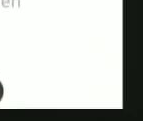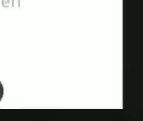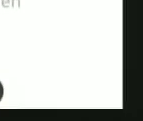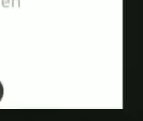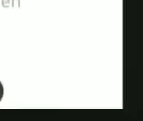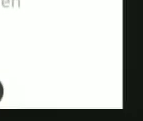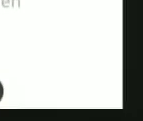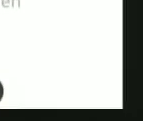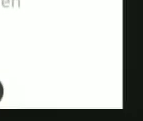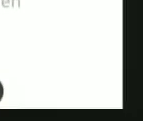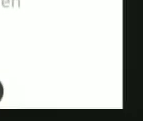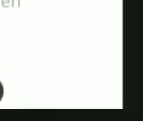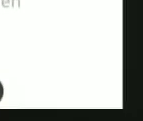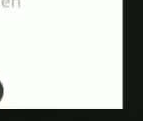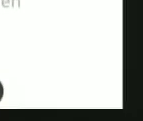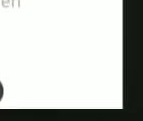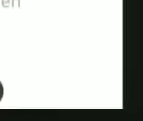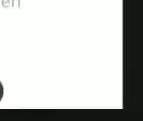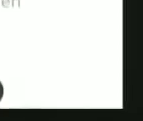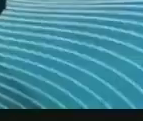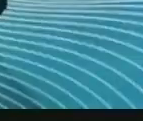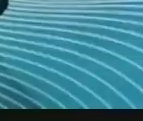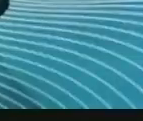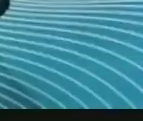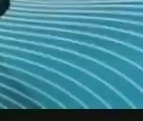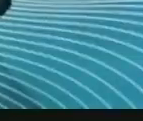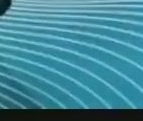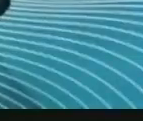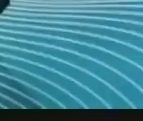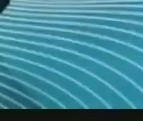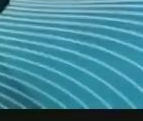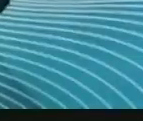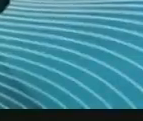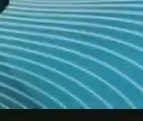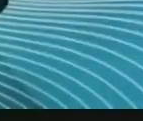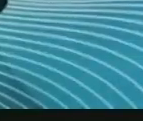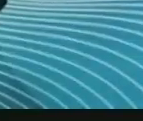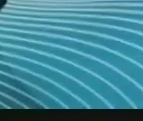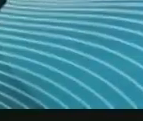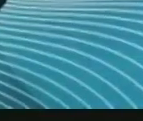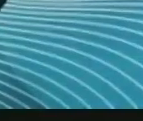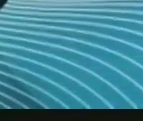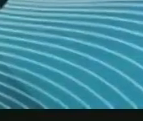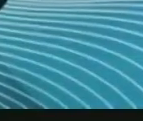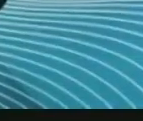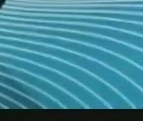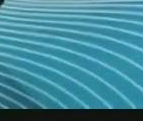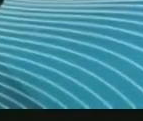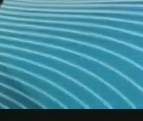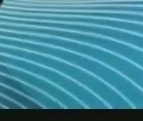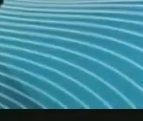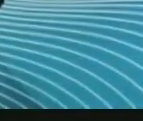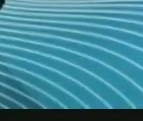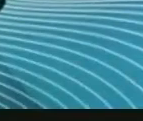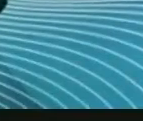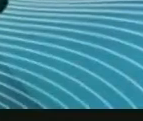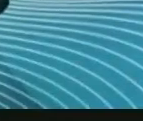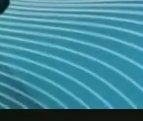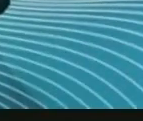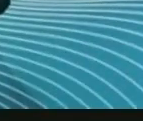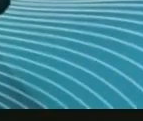pasado sábado, pero que también fue inaugurada en días anteriores en Las Tejerías, un espacio maravilloso que se convierte en una galería de arte